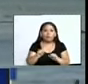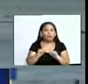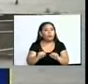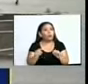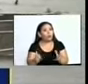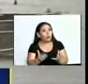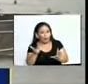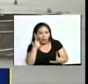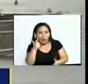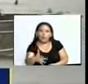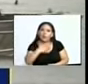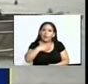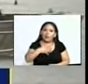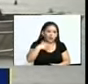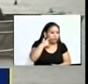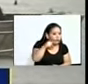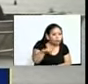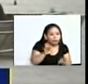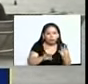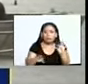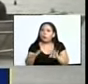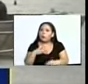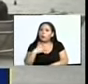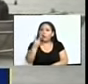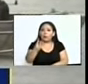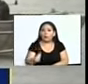operativo para salvar a estos cetáceos podría durar días.